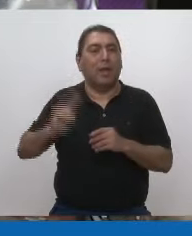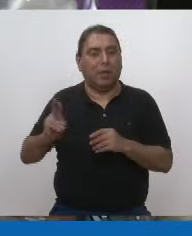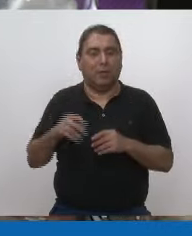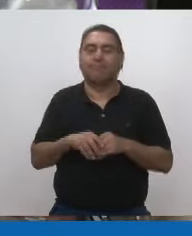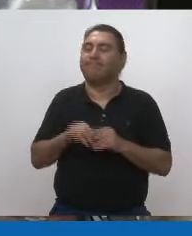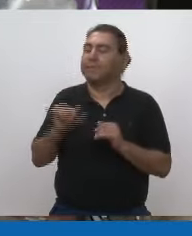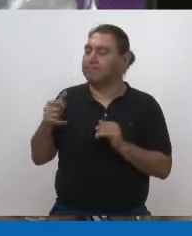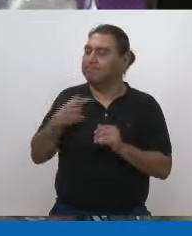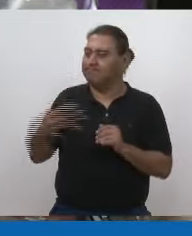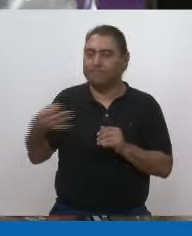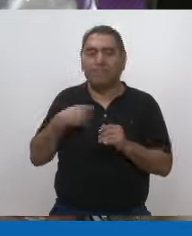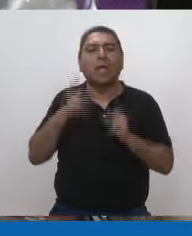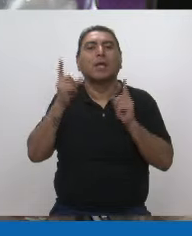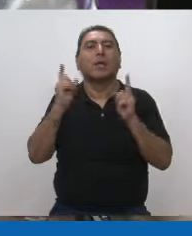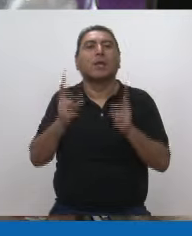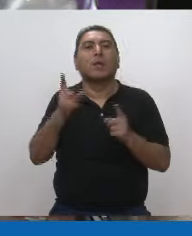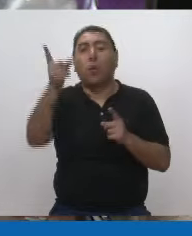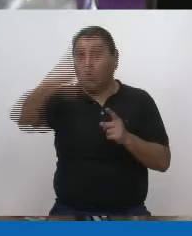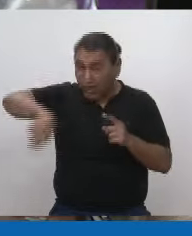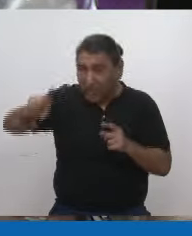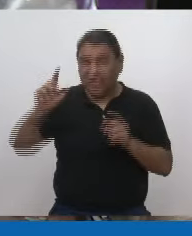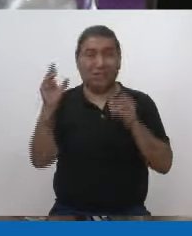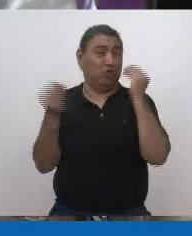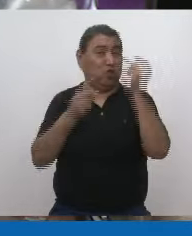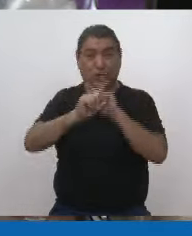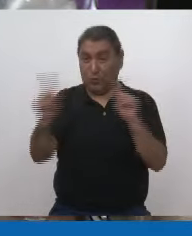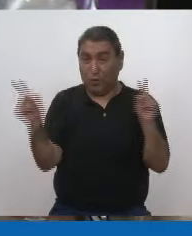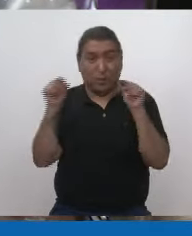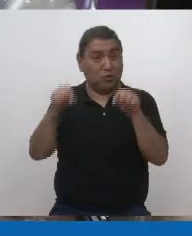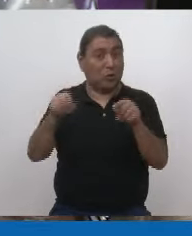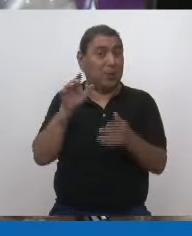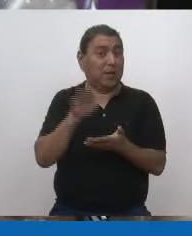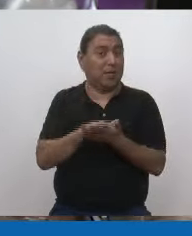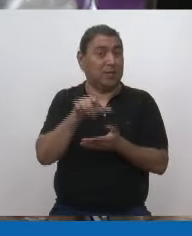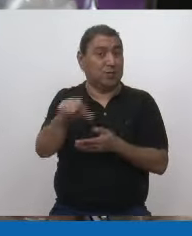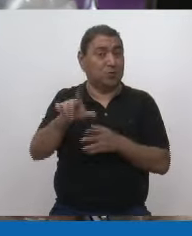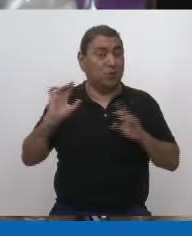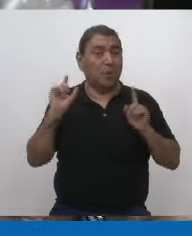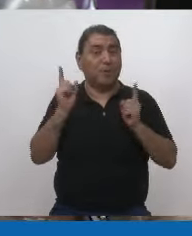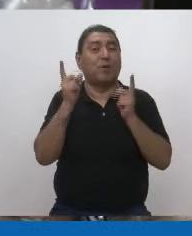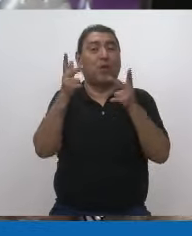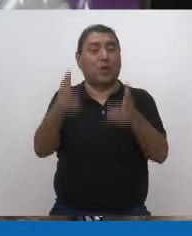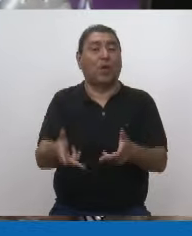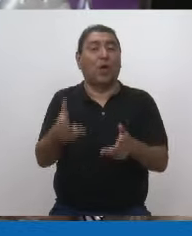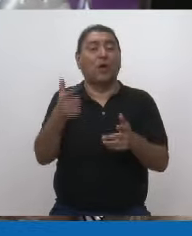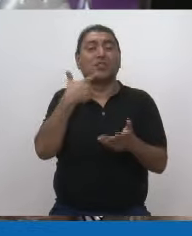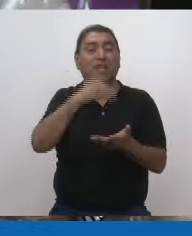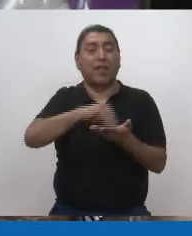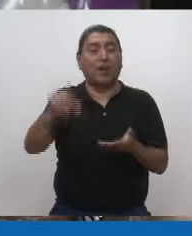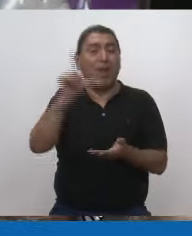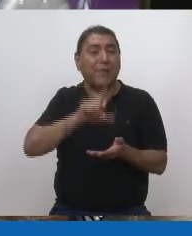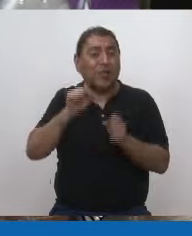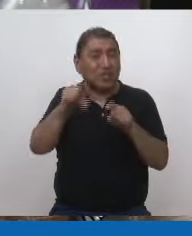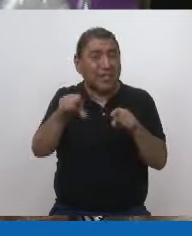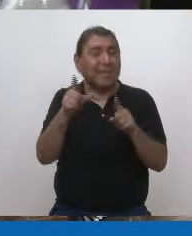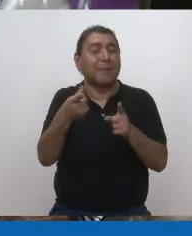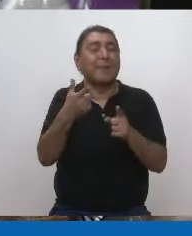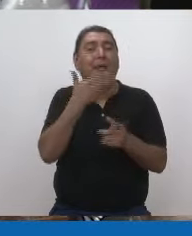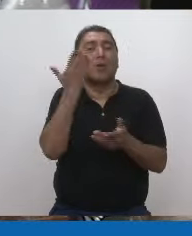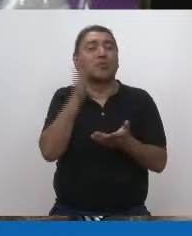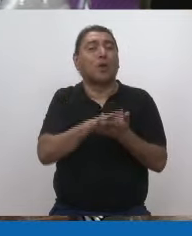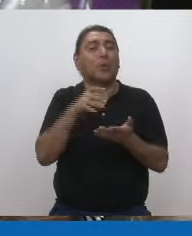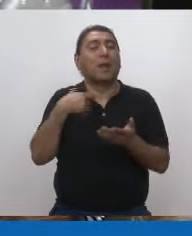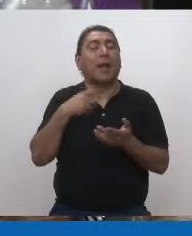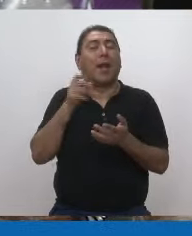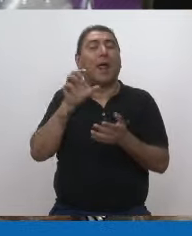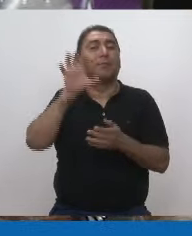se ocupó ni se preocupó de eso. Como dijo hace un rato el senador Lewandowski, que se anotició de la situación en Santa